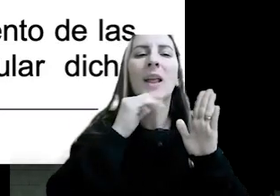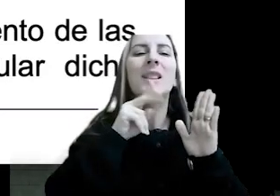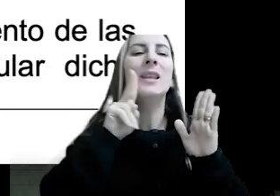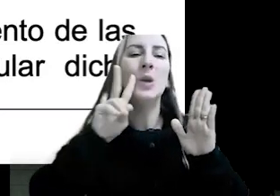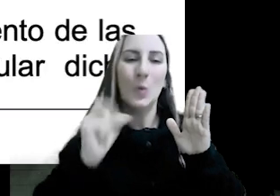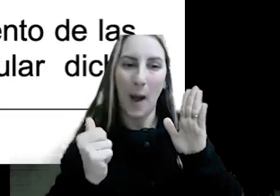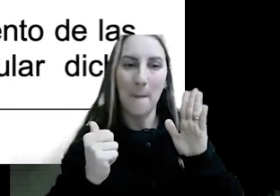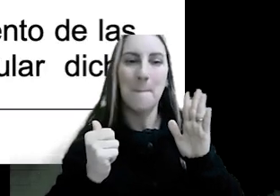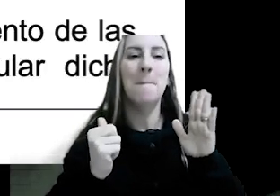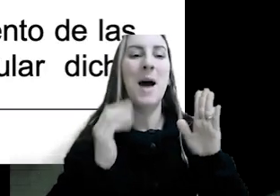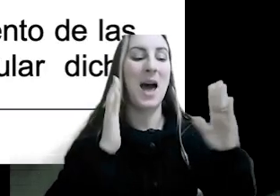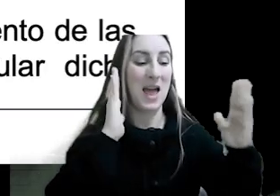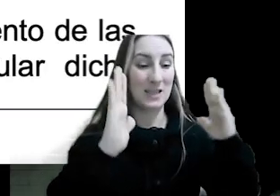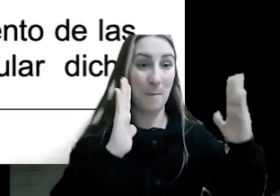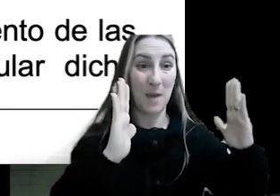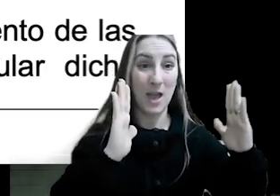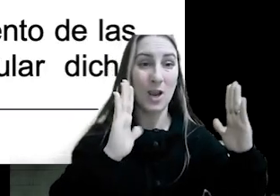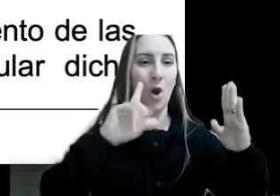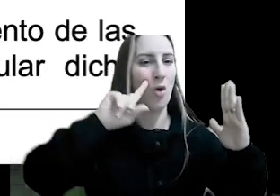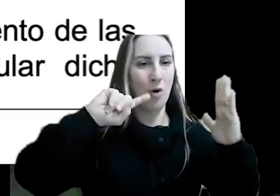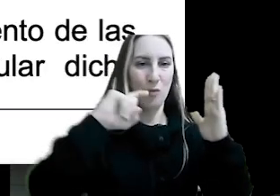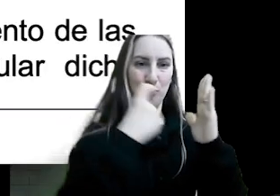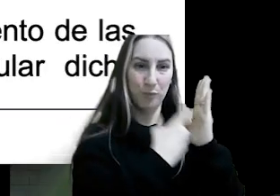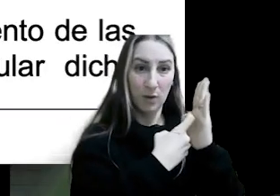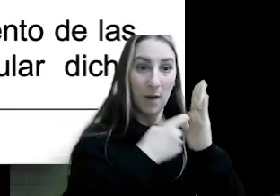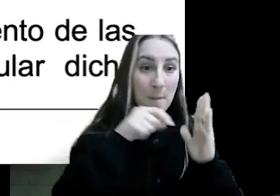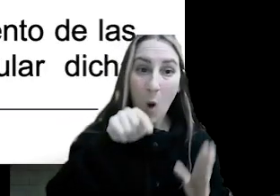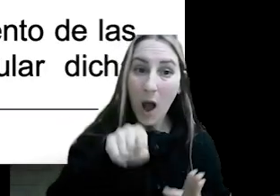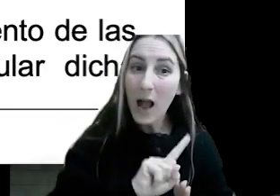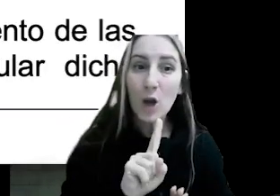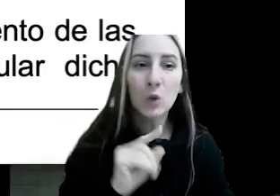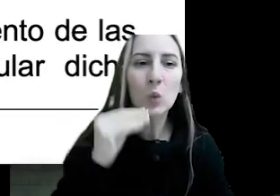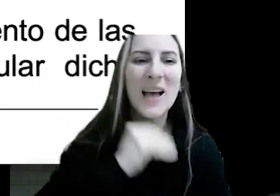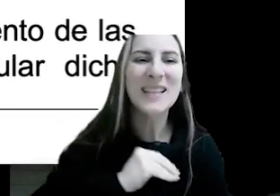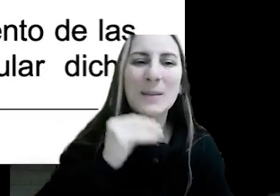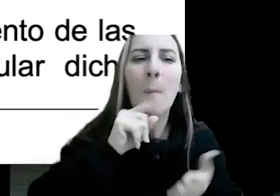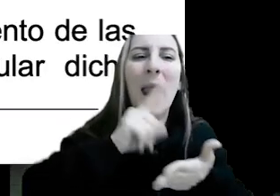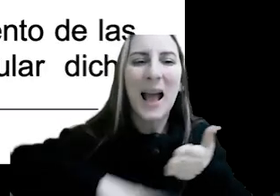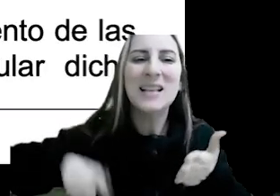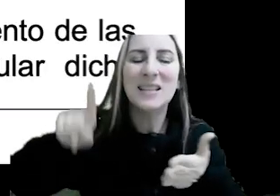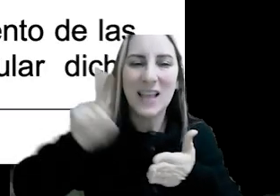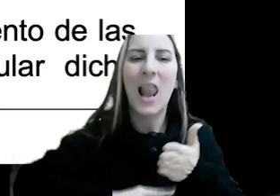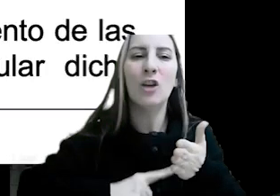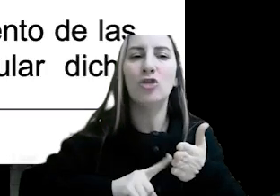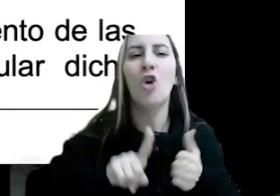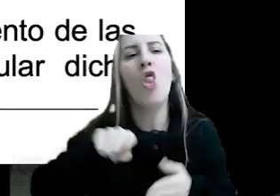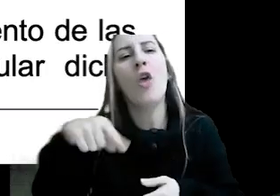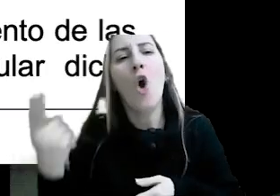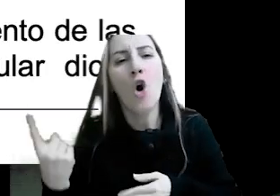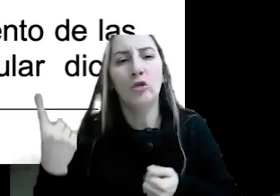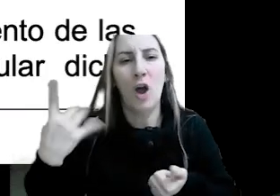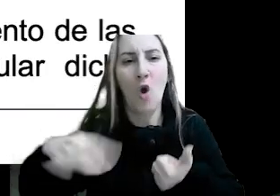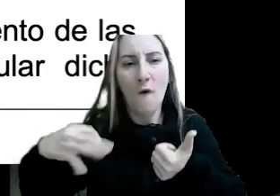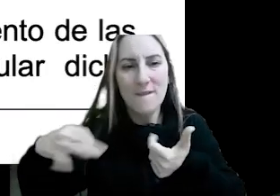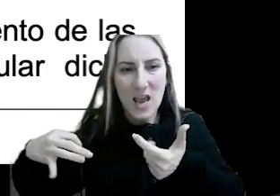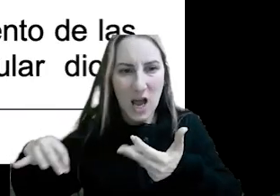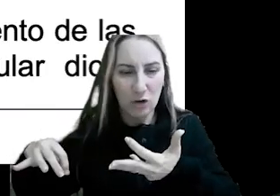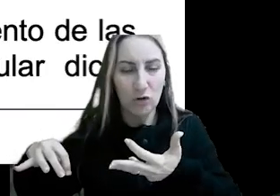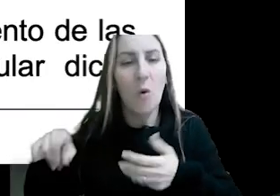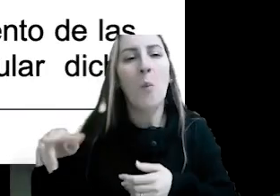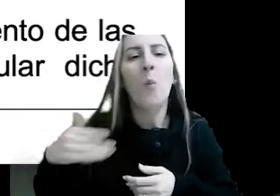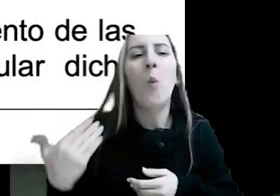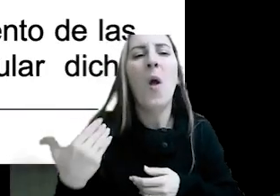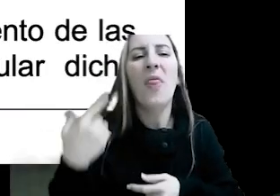ese periodo. Pero en este caso estamos haciendo una simulación para la cancelación de otras obligaciones y podemos estar hablando de